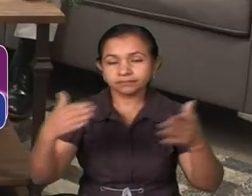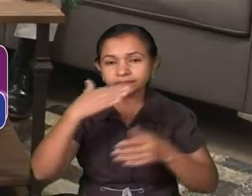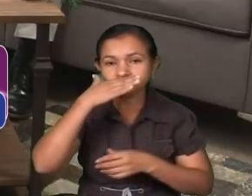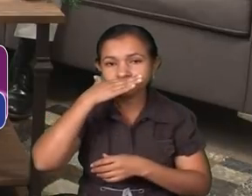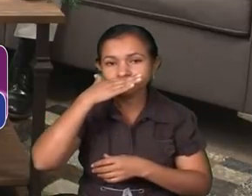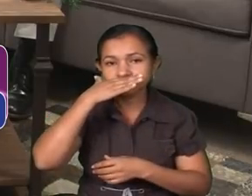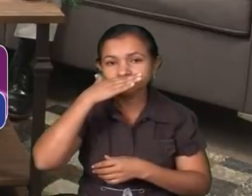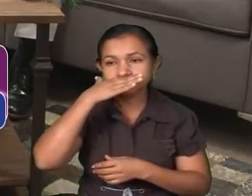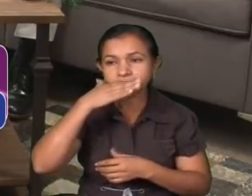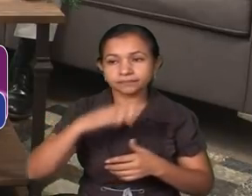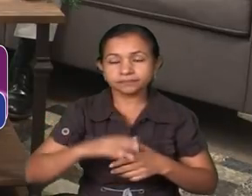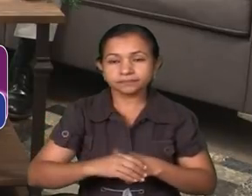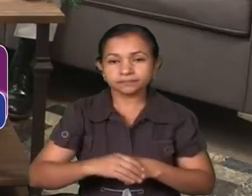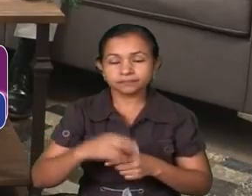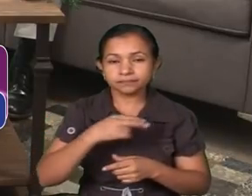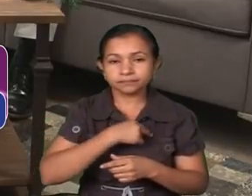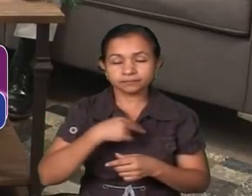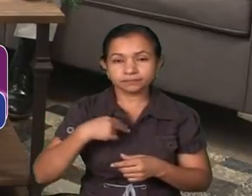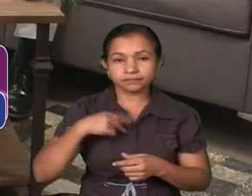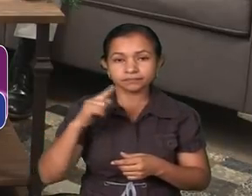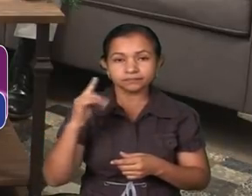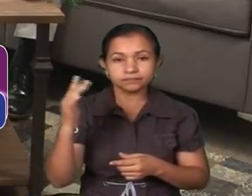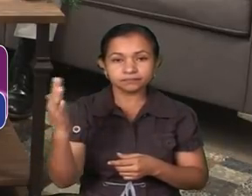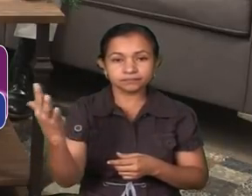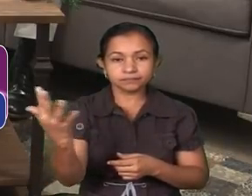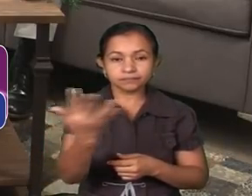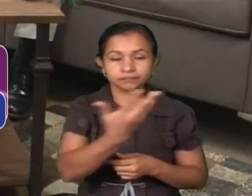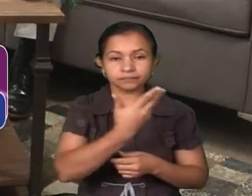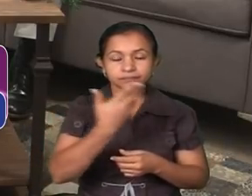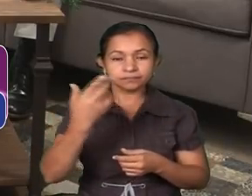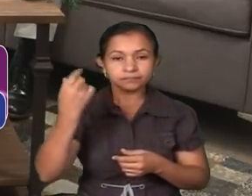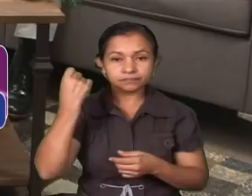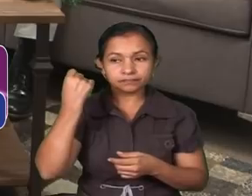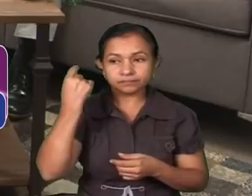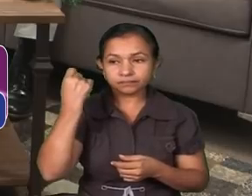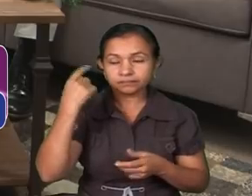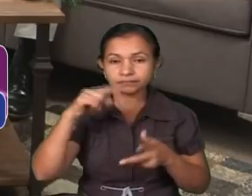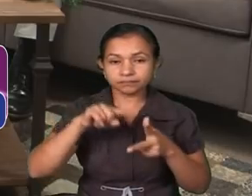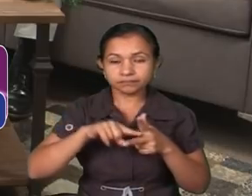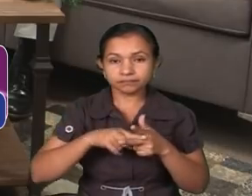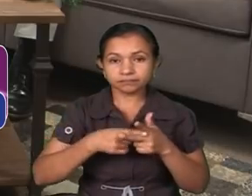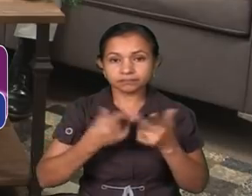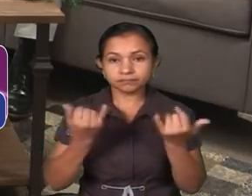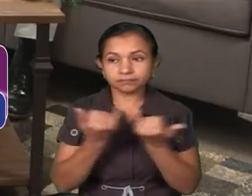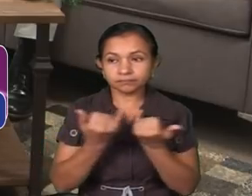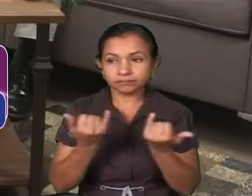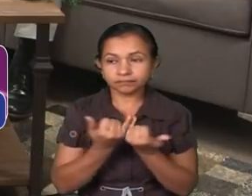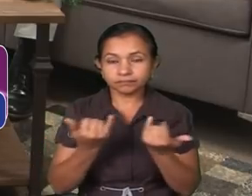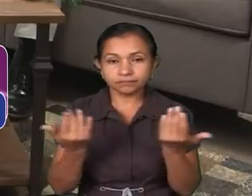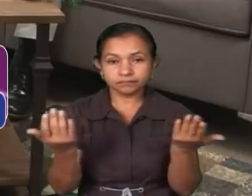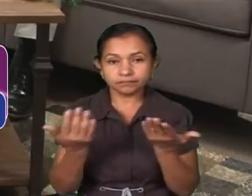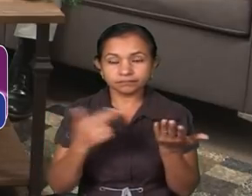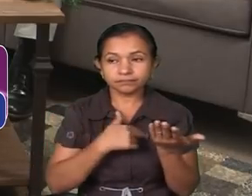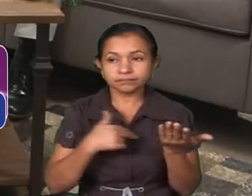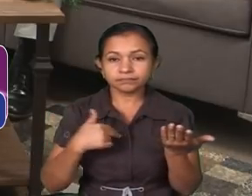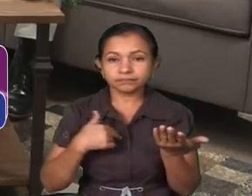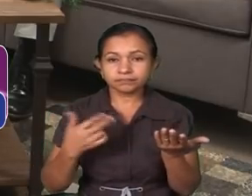sandinistas. Comandante, dentro de todo ese proceso de entendimiento de lo que usted plantea a partir de un contexto bastante